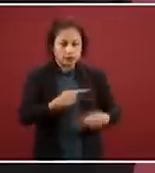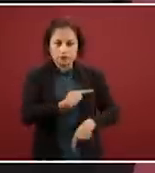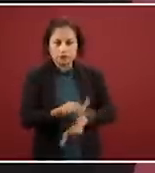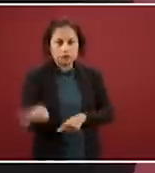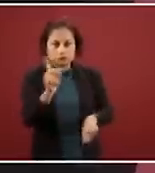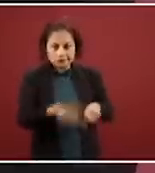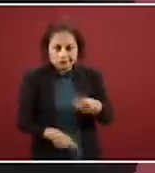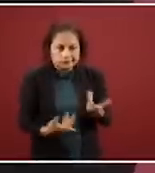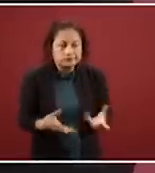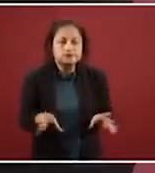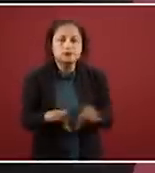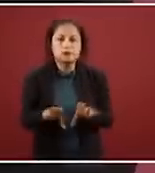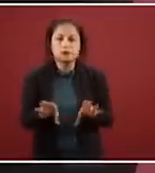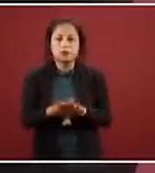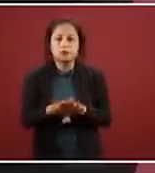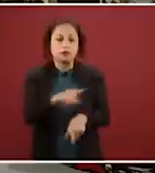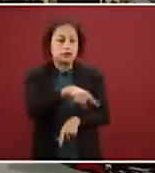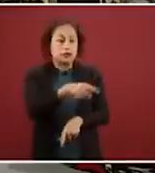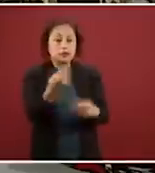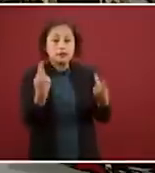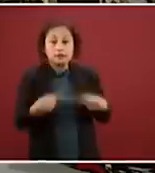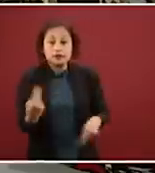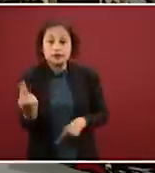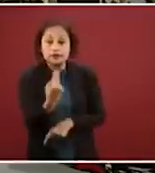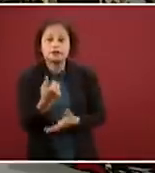para ayudar a quien lo necesita.